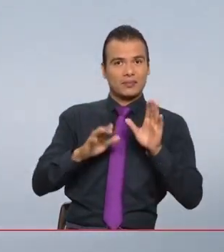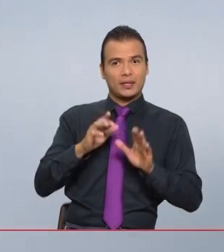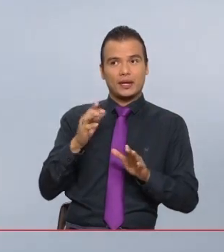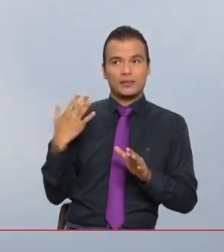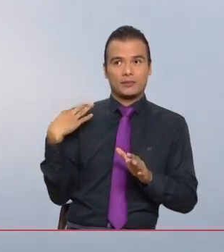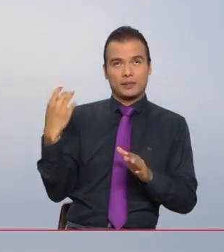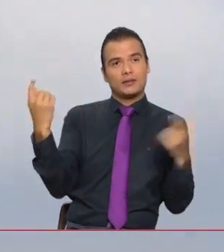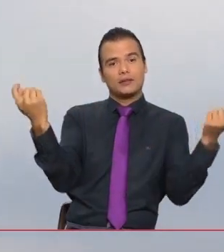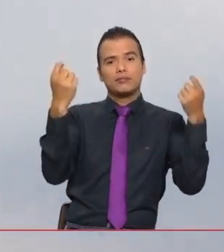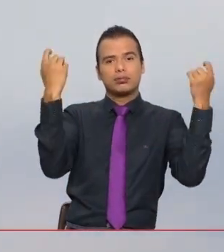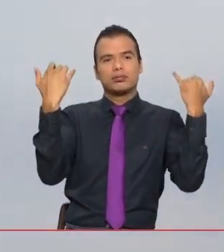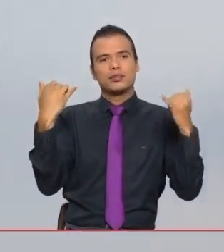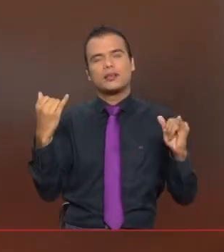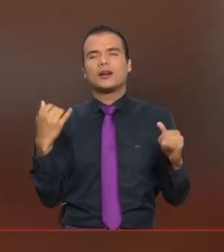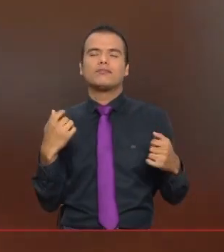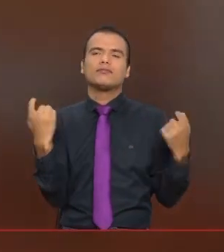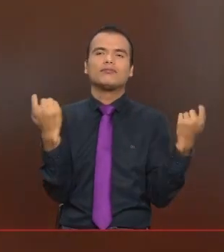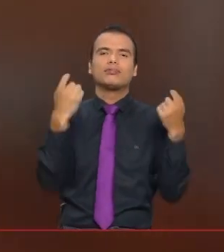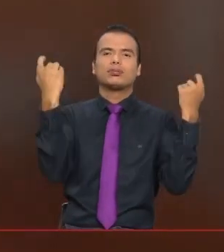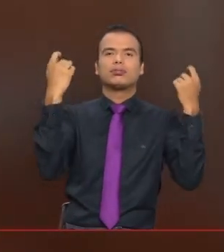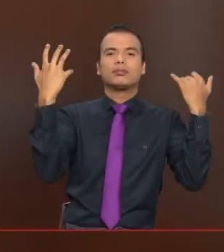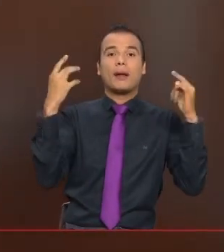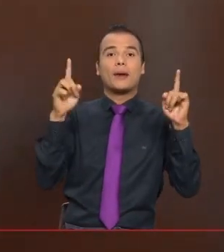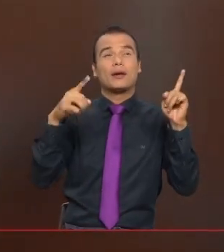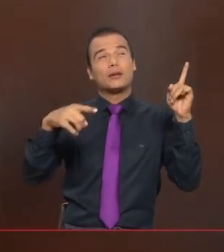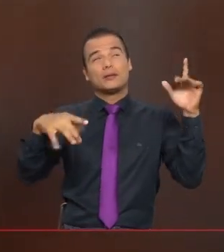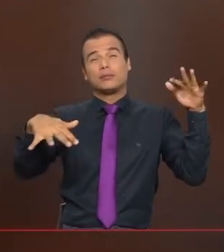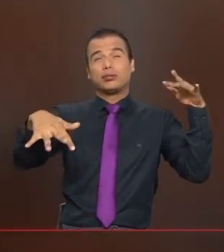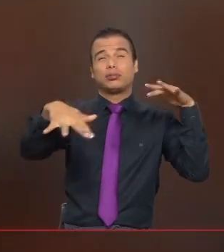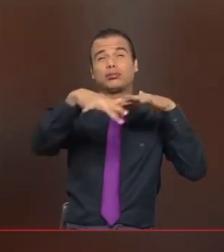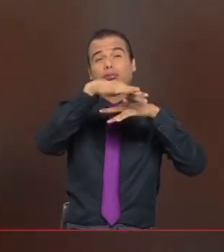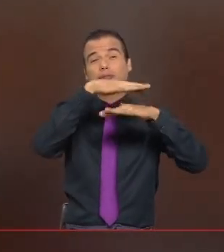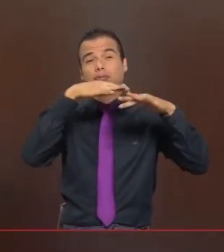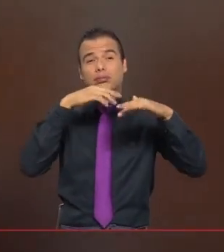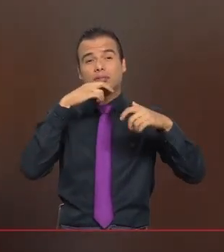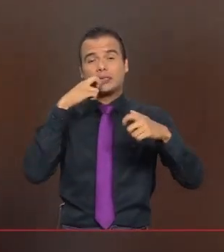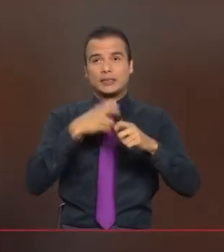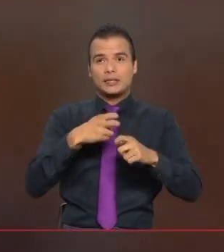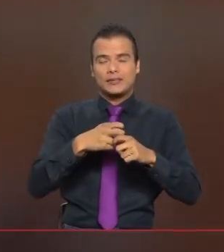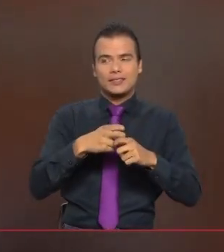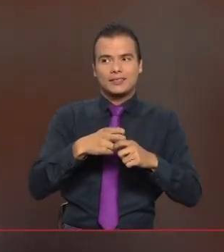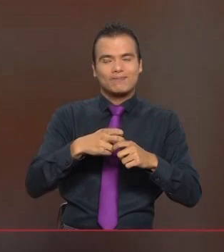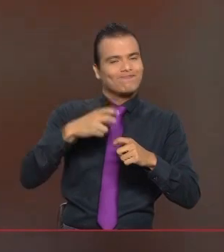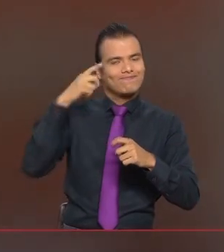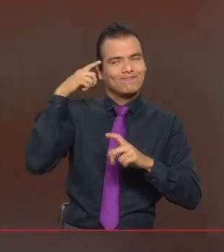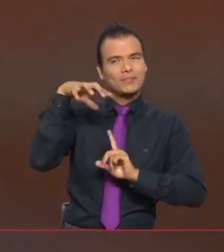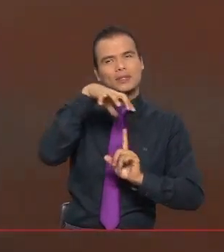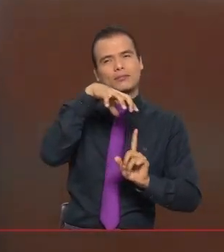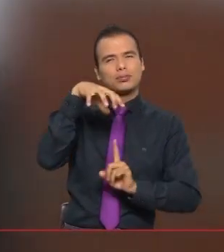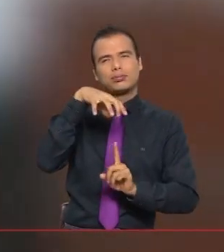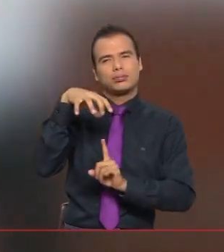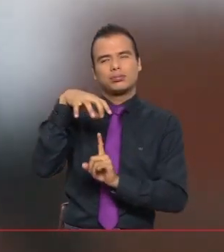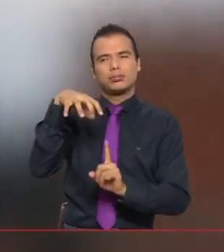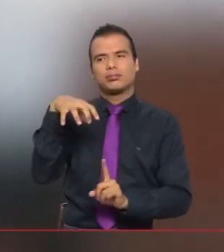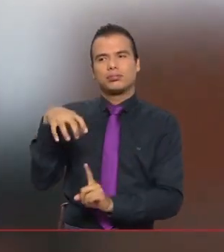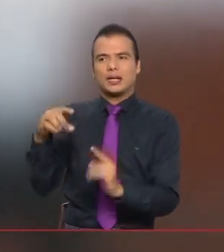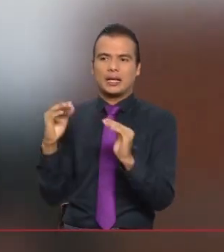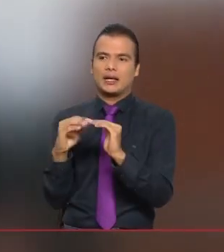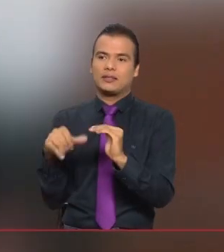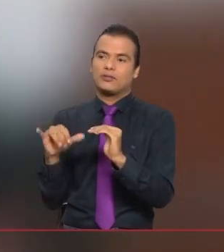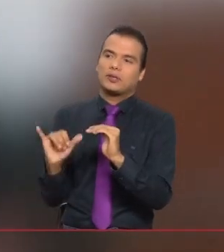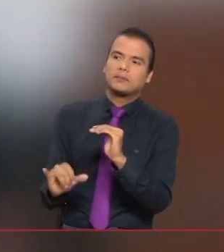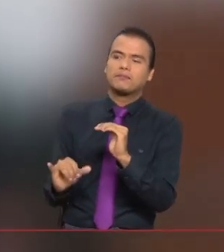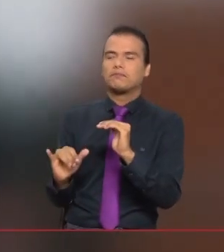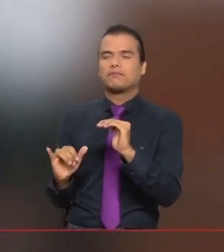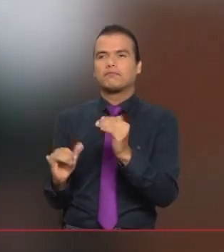estas personas a descender y a resguardarse en una vivienda en la que esperaban mientras escampaba. Sin embargo, al sitio